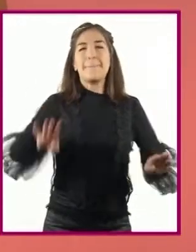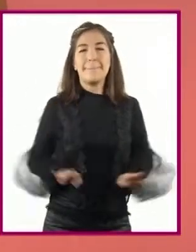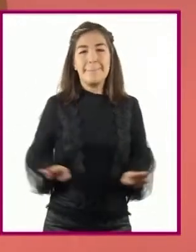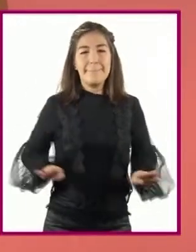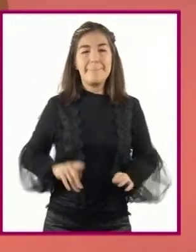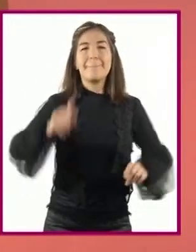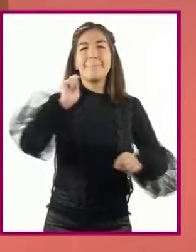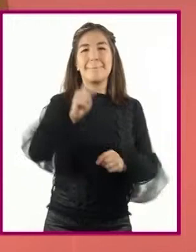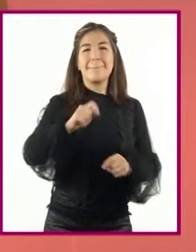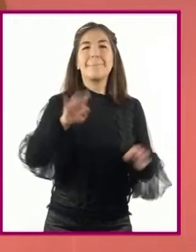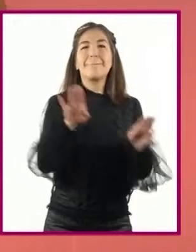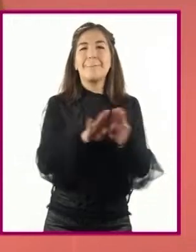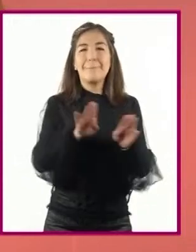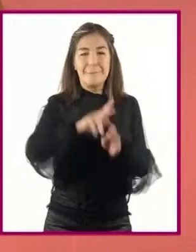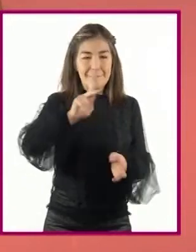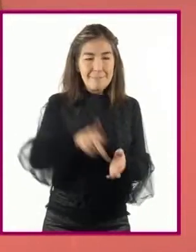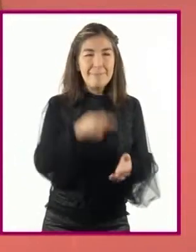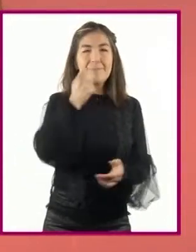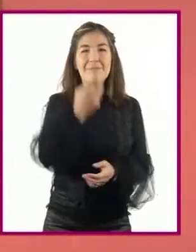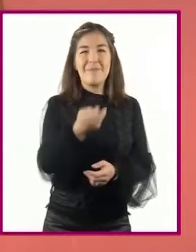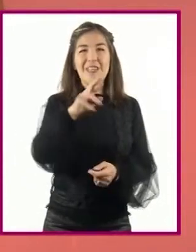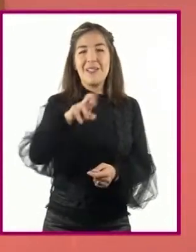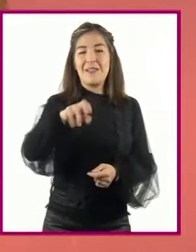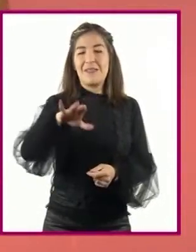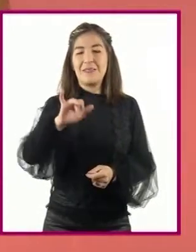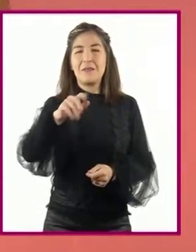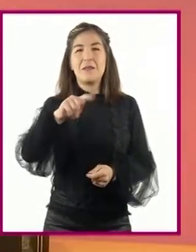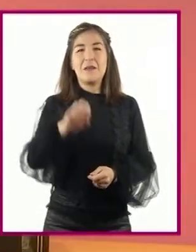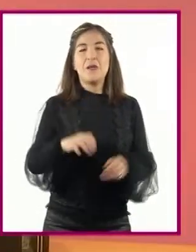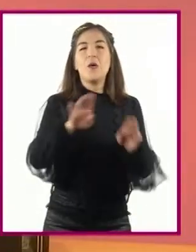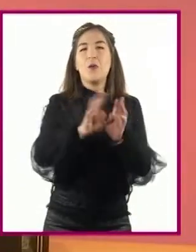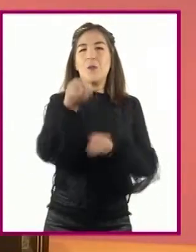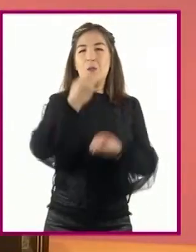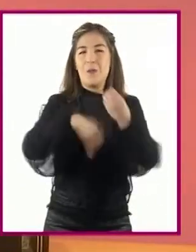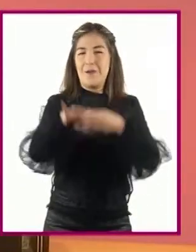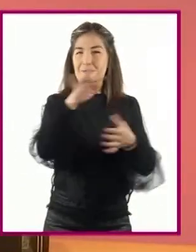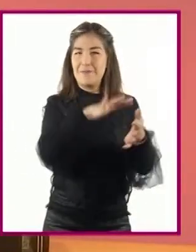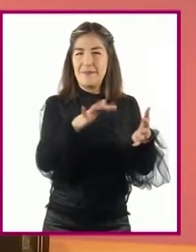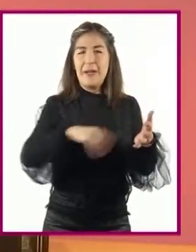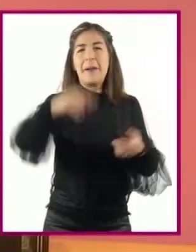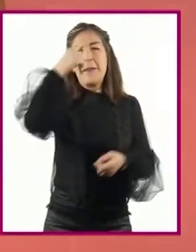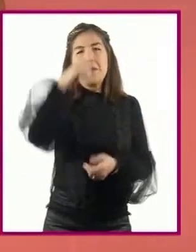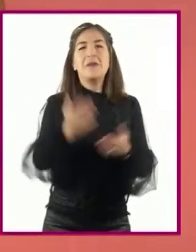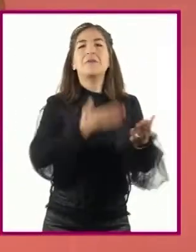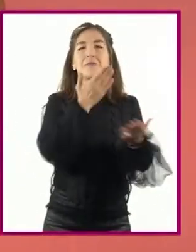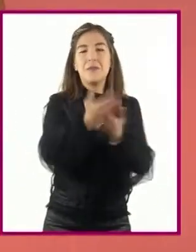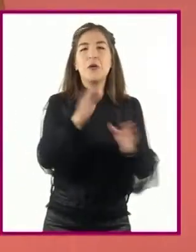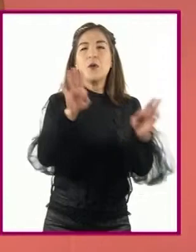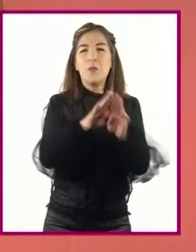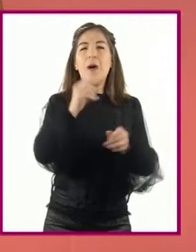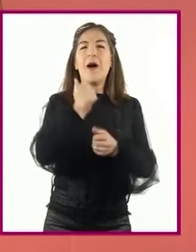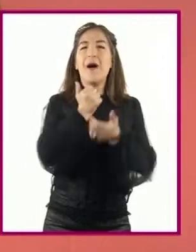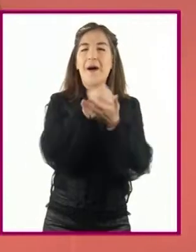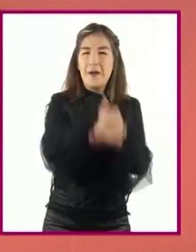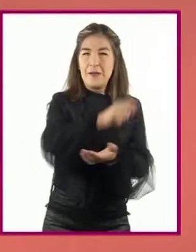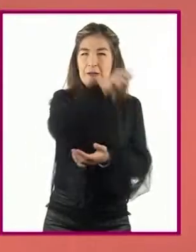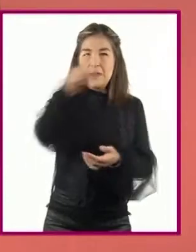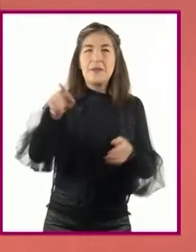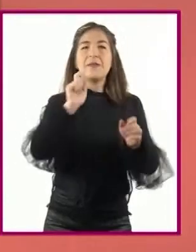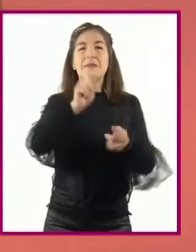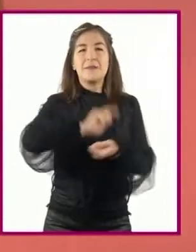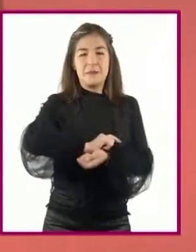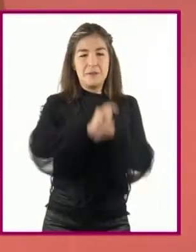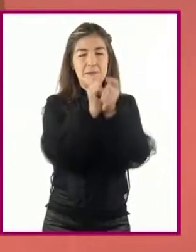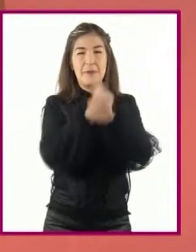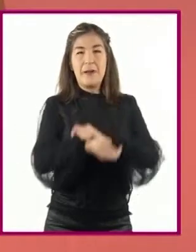del Renacimiento a partir del análisis de una obra literaria, con el propósito de ayudarles a detectar